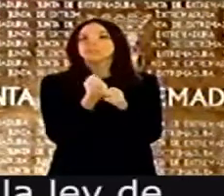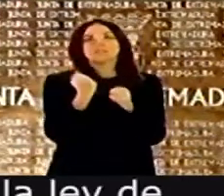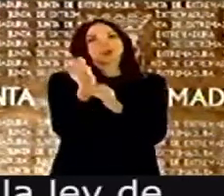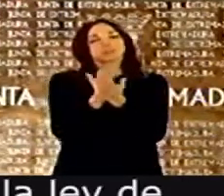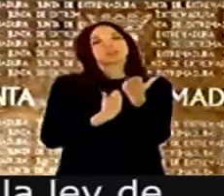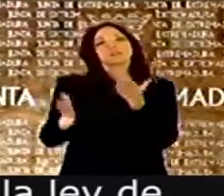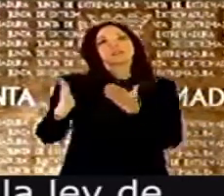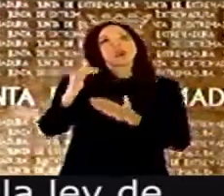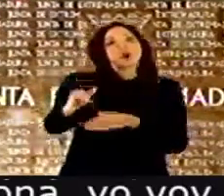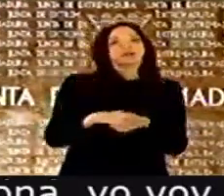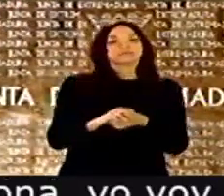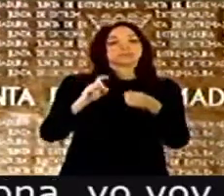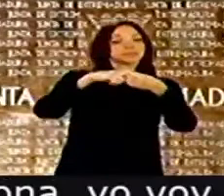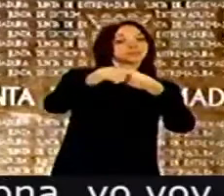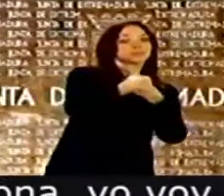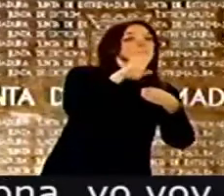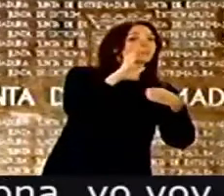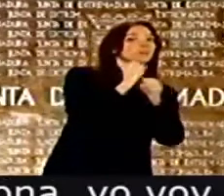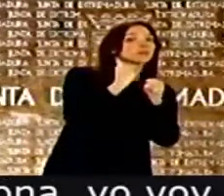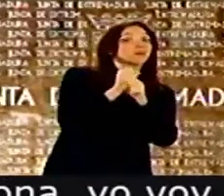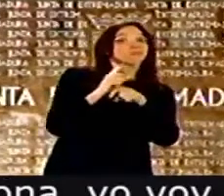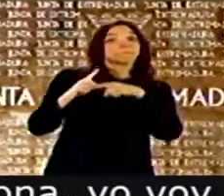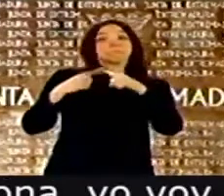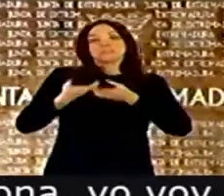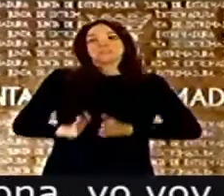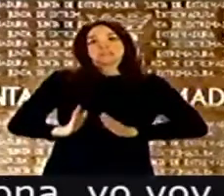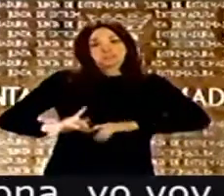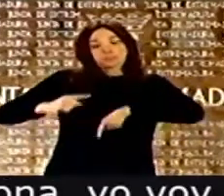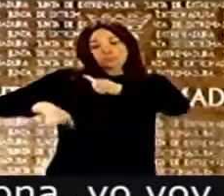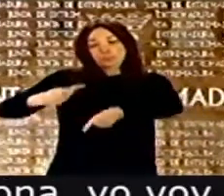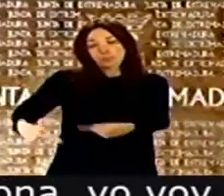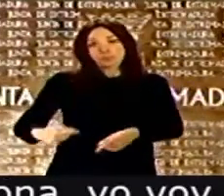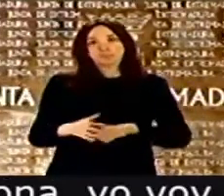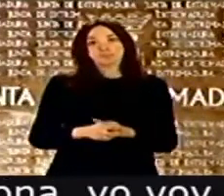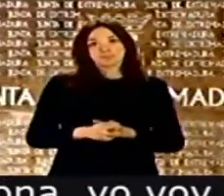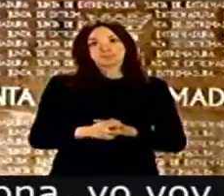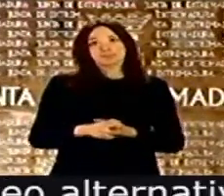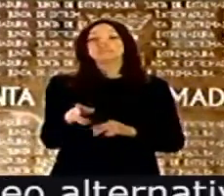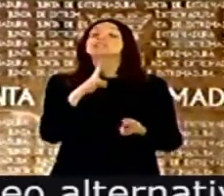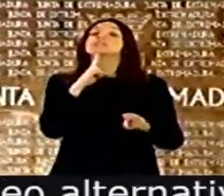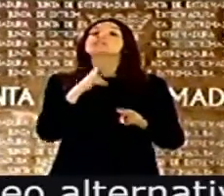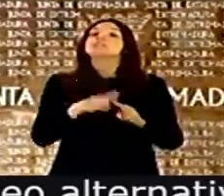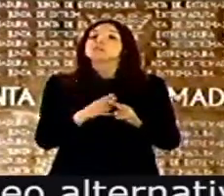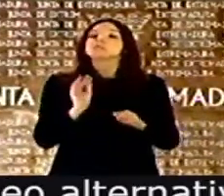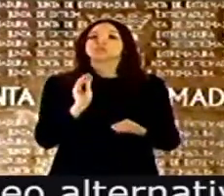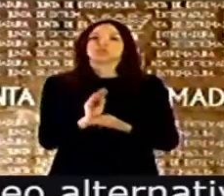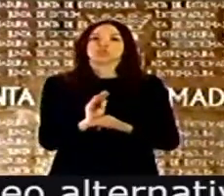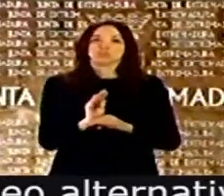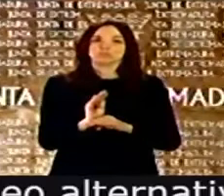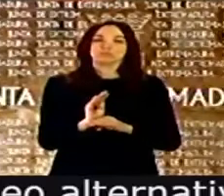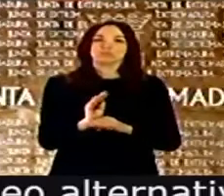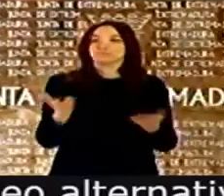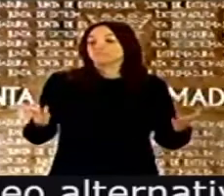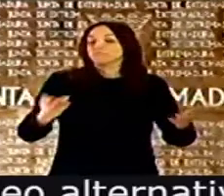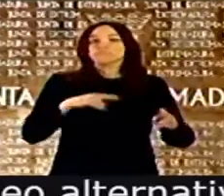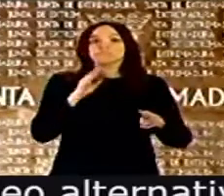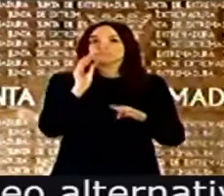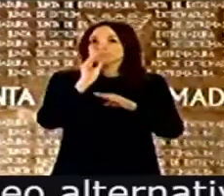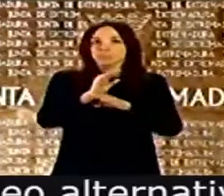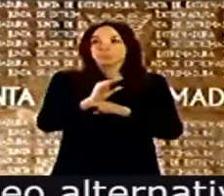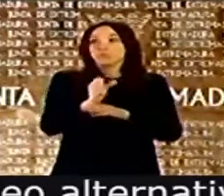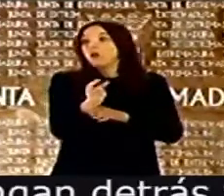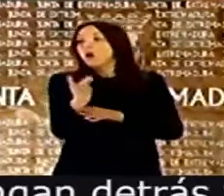para los trabajadores y para las generaciones que vengan detrás. Y eso se llama inversiones. Y se llama inversiones que algunas de